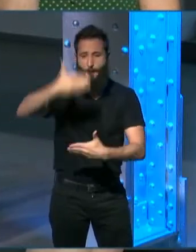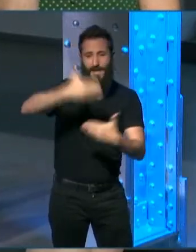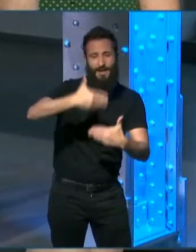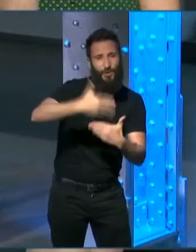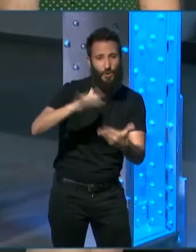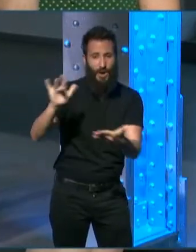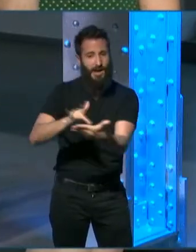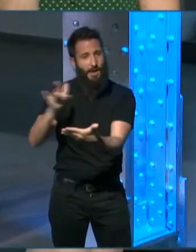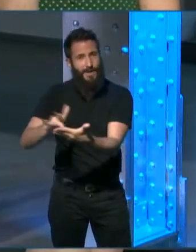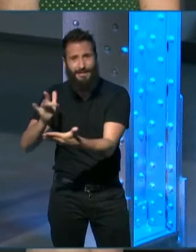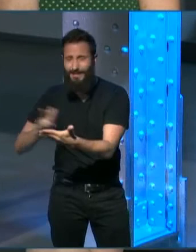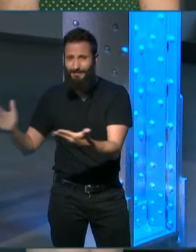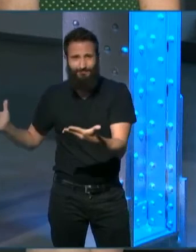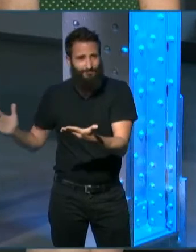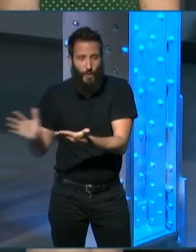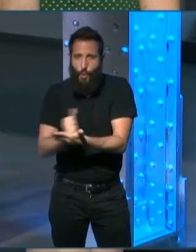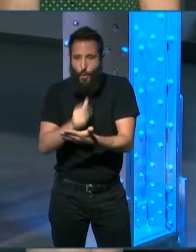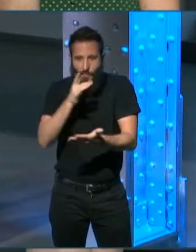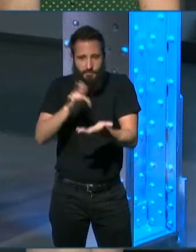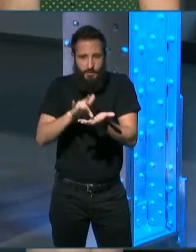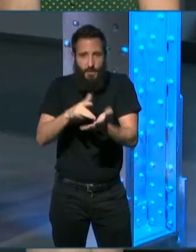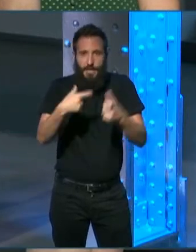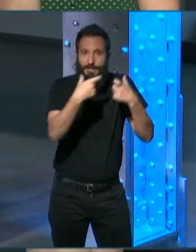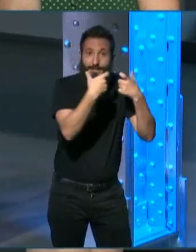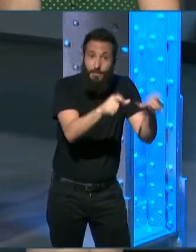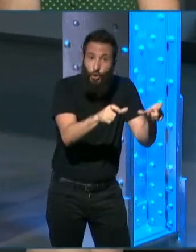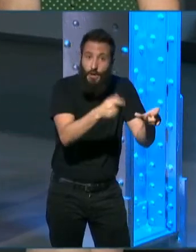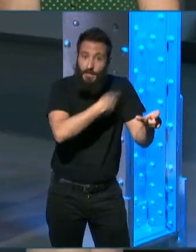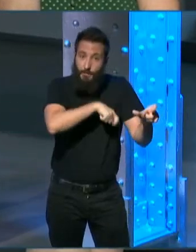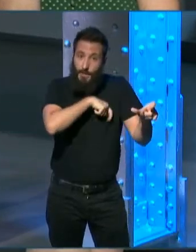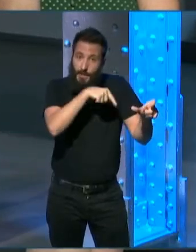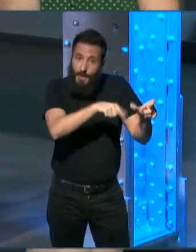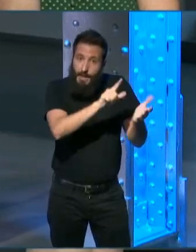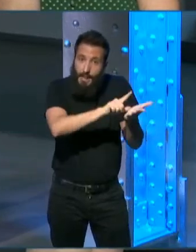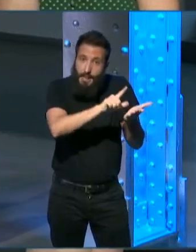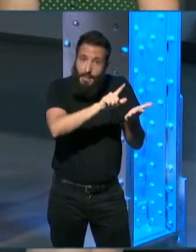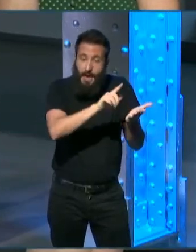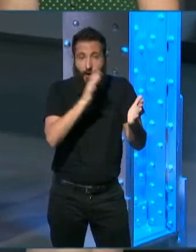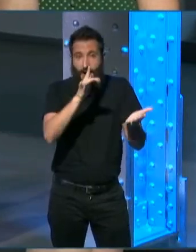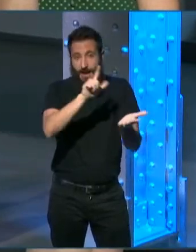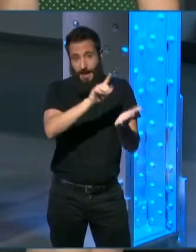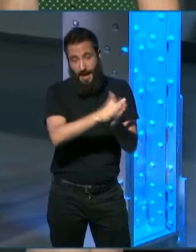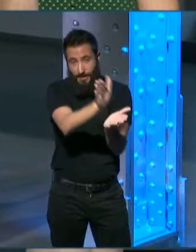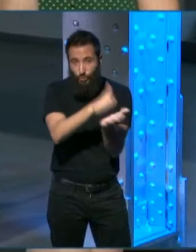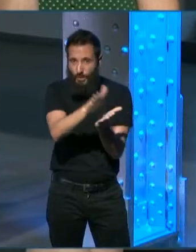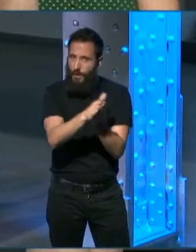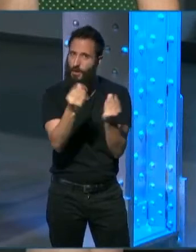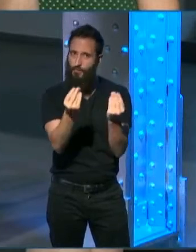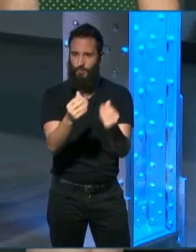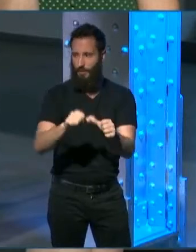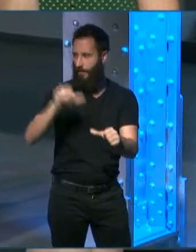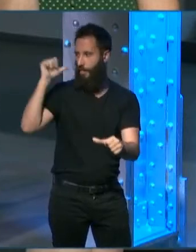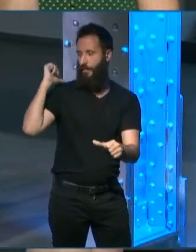revistas. O sea, por ejemplo, en el sector editorial en España jamás había habido tantas editoriales como hay ahora. Entonces, hay